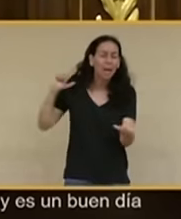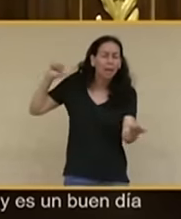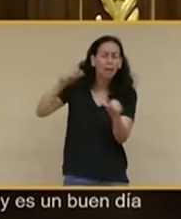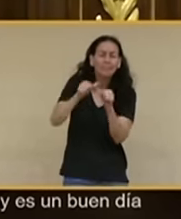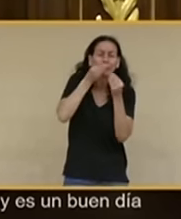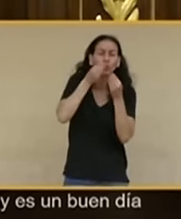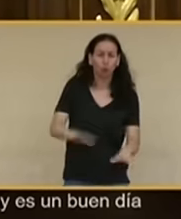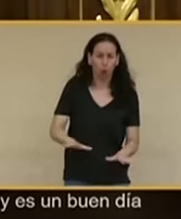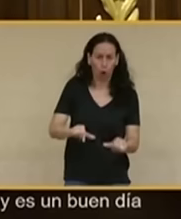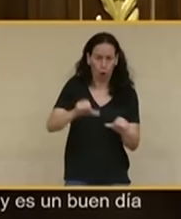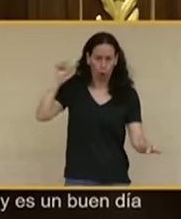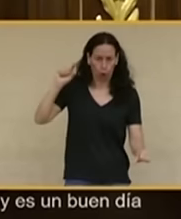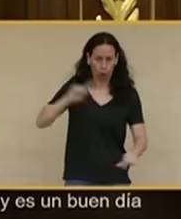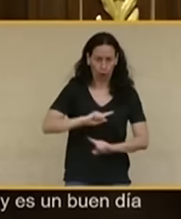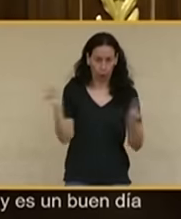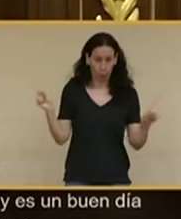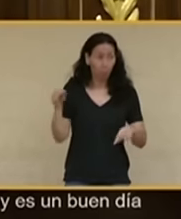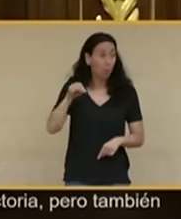Porque estamos.